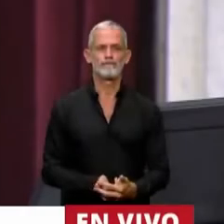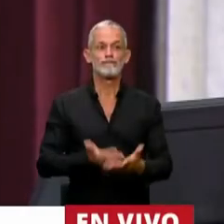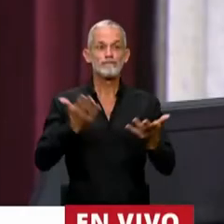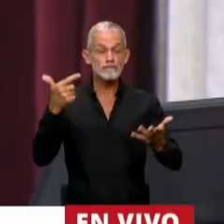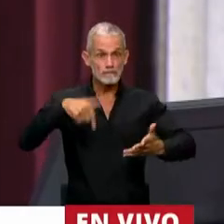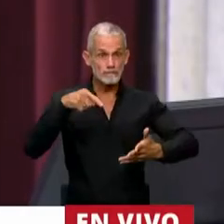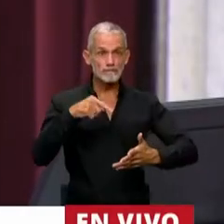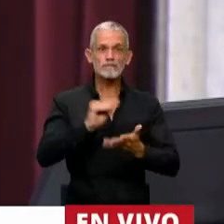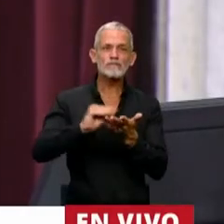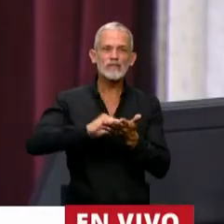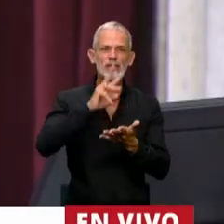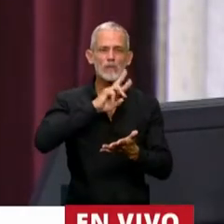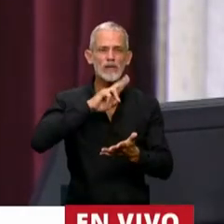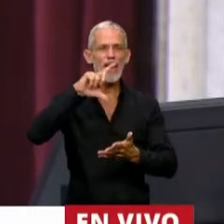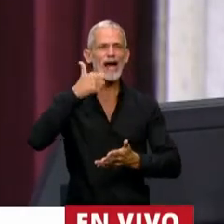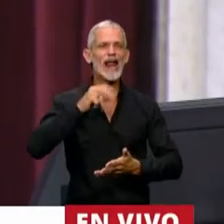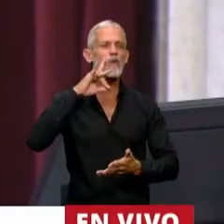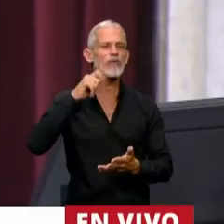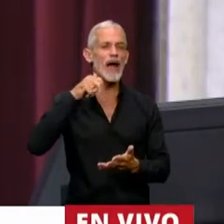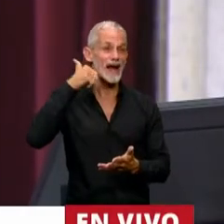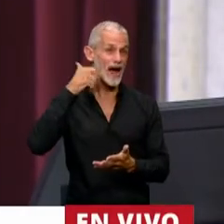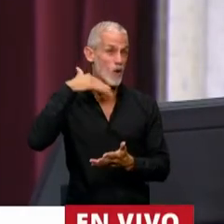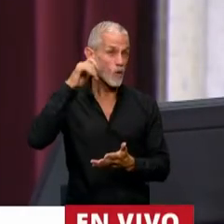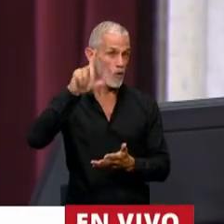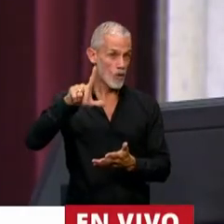En el uso de la palabra, la diputada Claudia Najul.